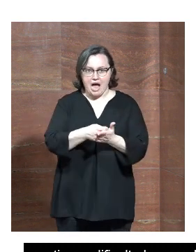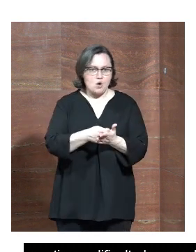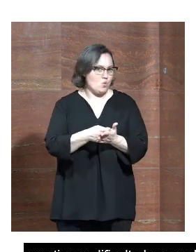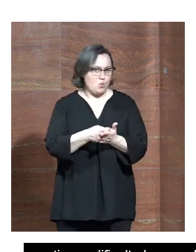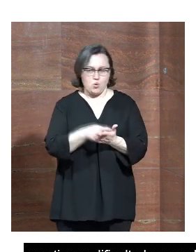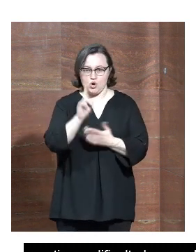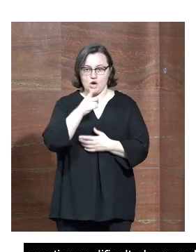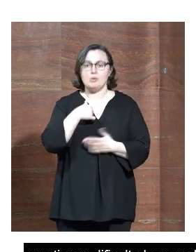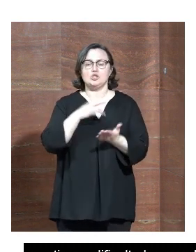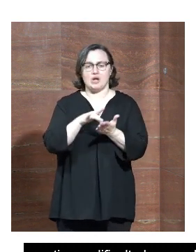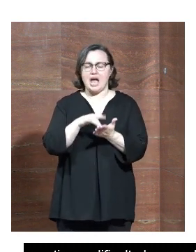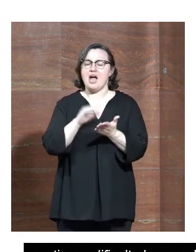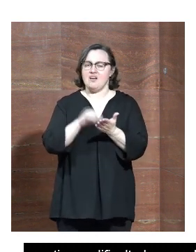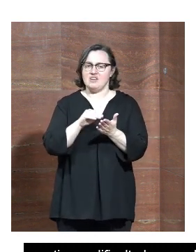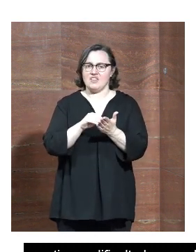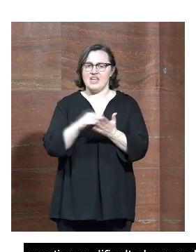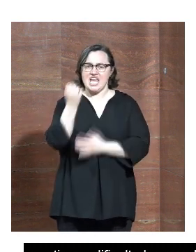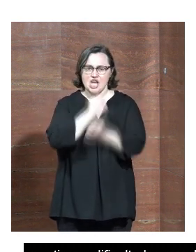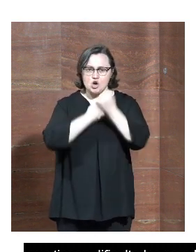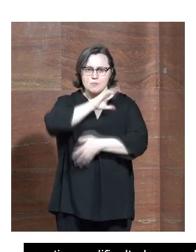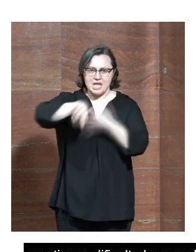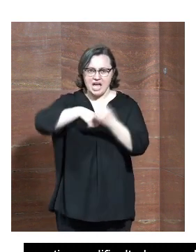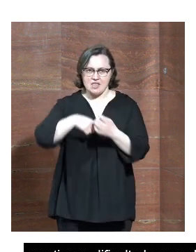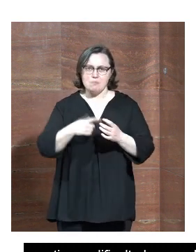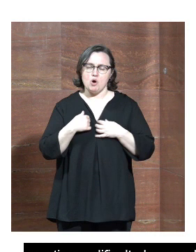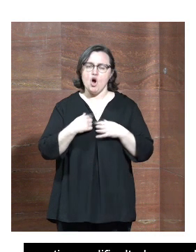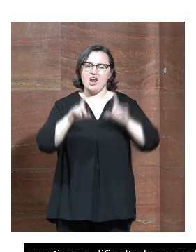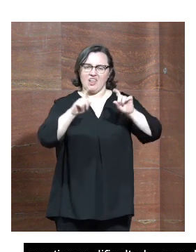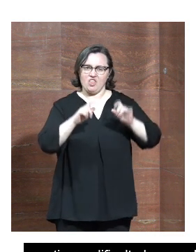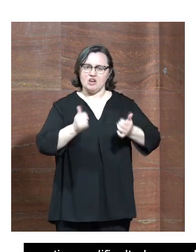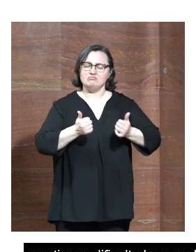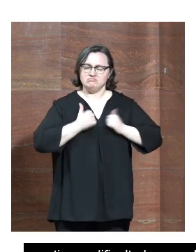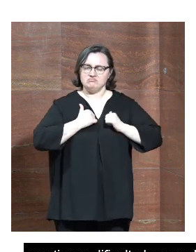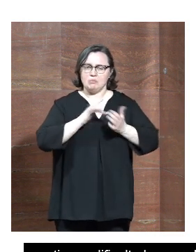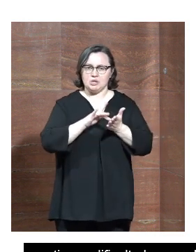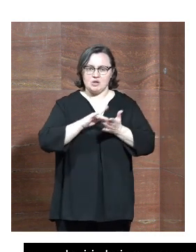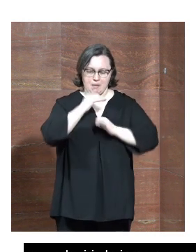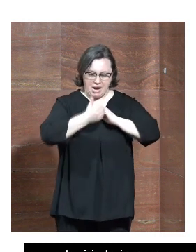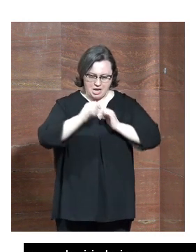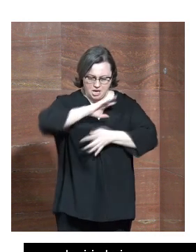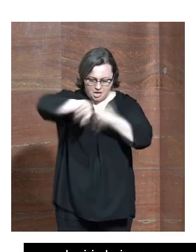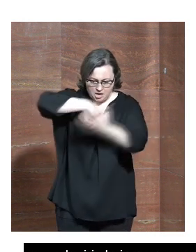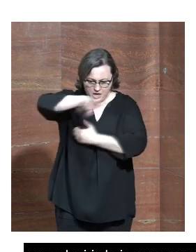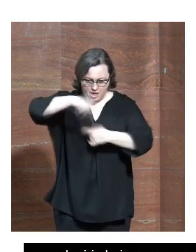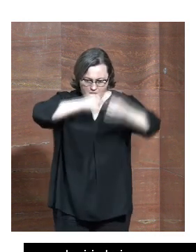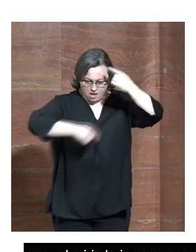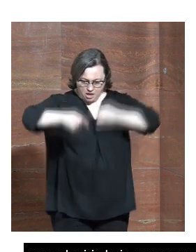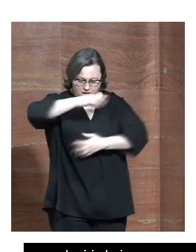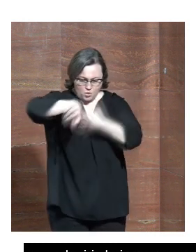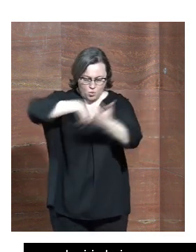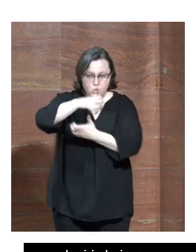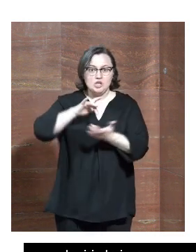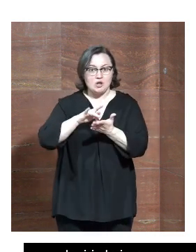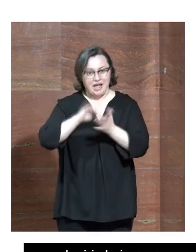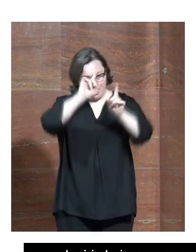dando lecciones auténticas de economía a los economistas sin ser economistas, para llegar a final de mes, que puedan tener un